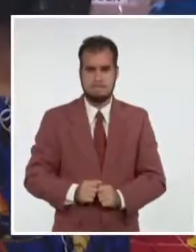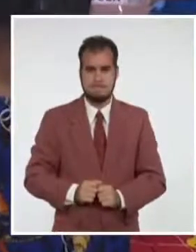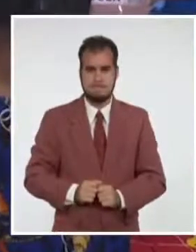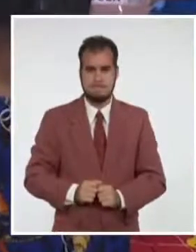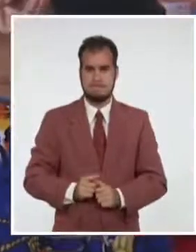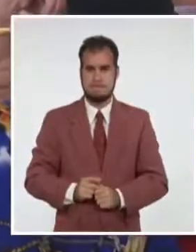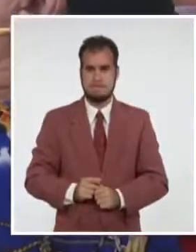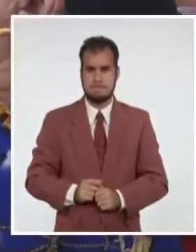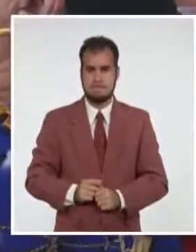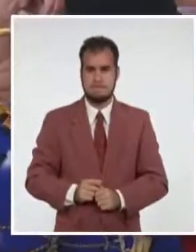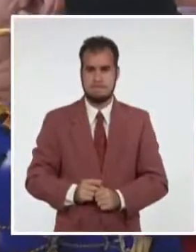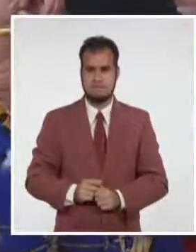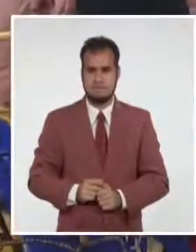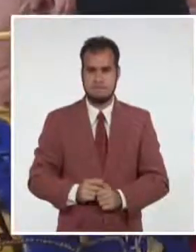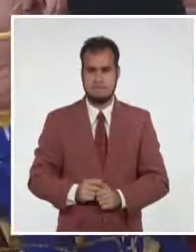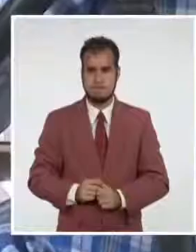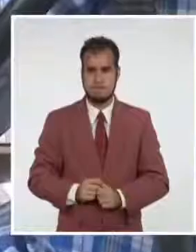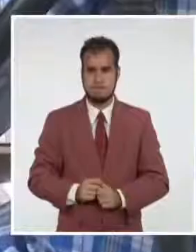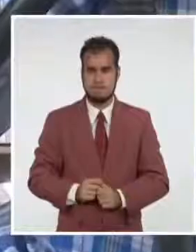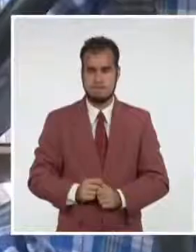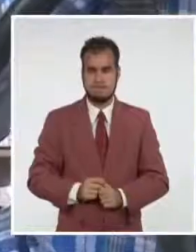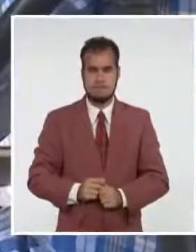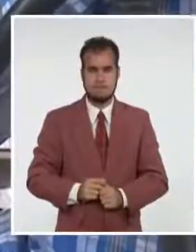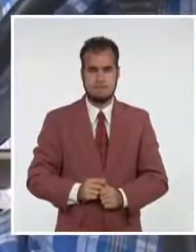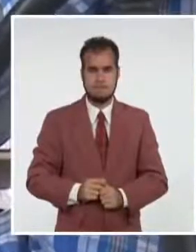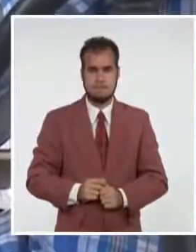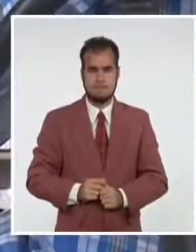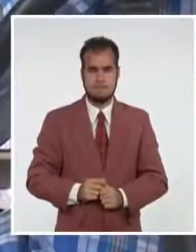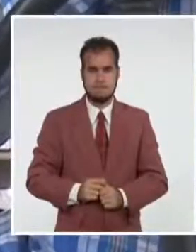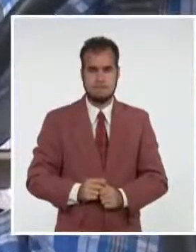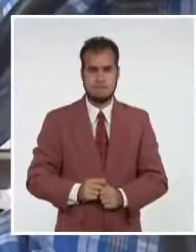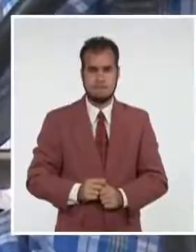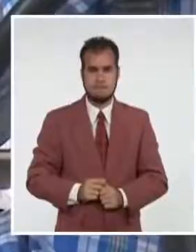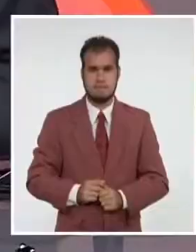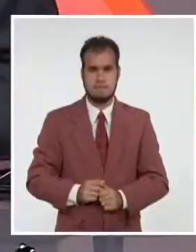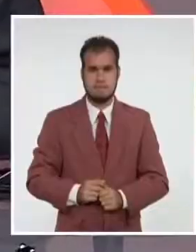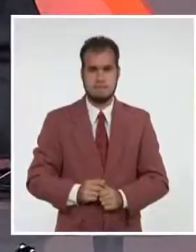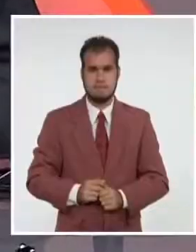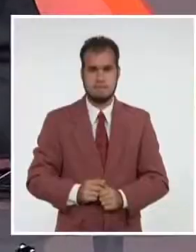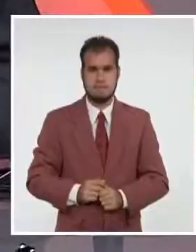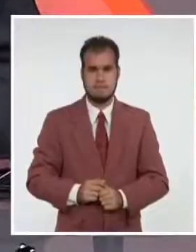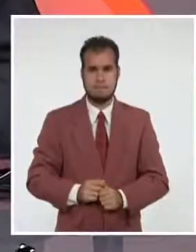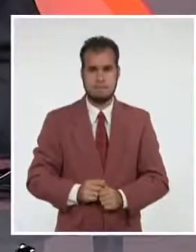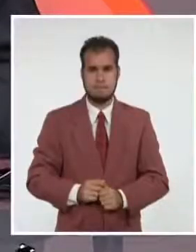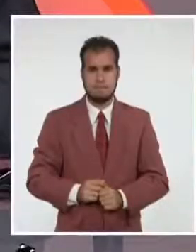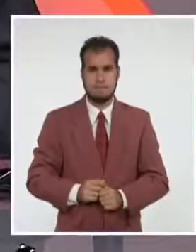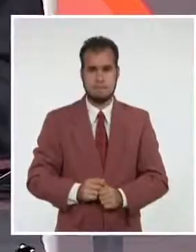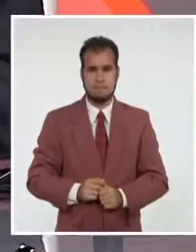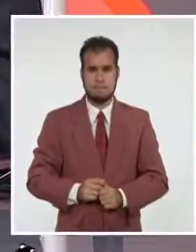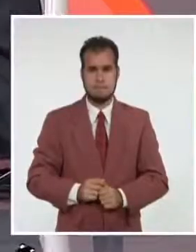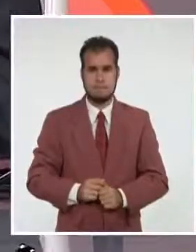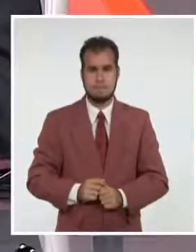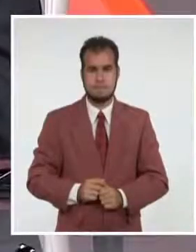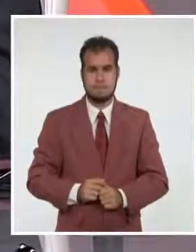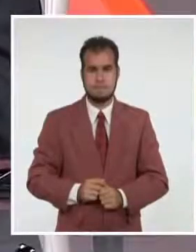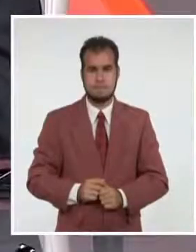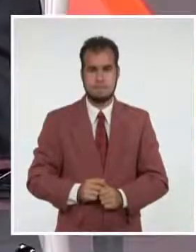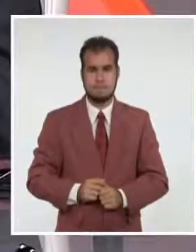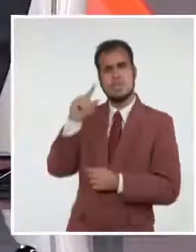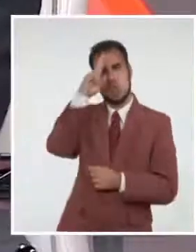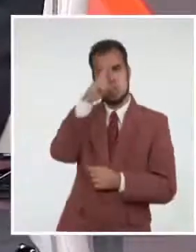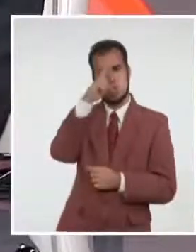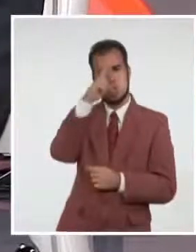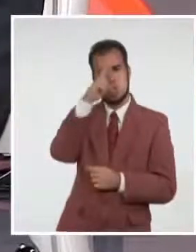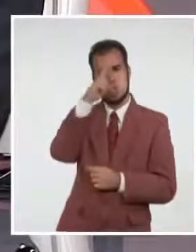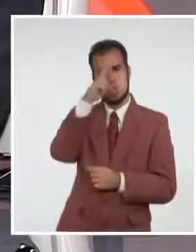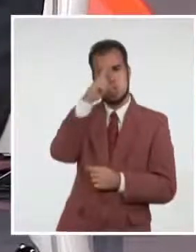Hernández, Sistema Informativo de la Televisión Cubana. Bueno, la doctora Ileana decía ahorita que los protocolos de actuación